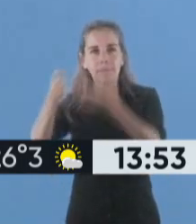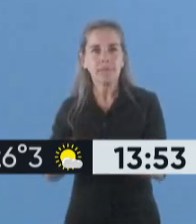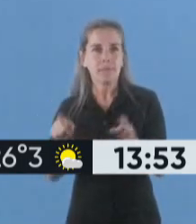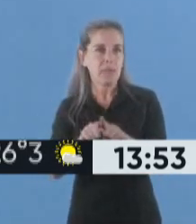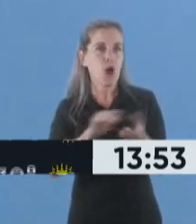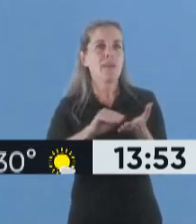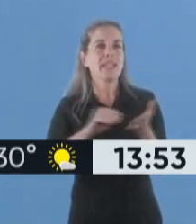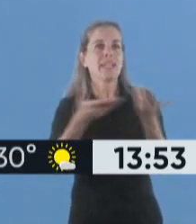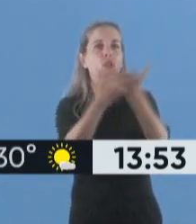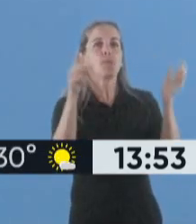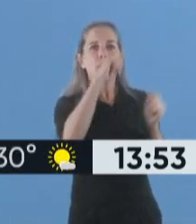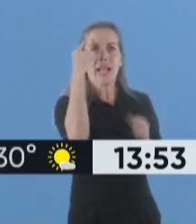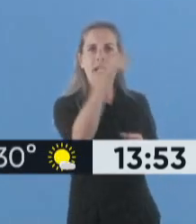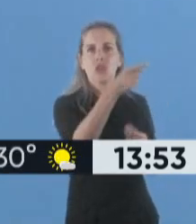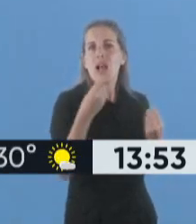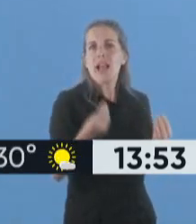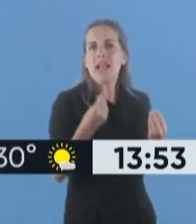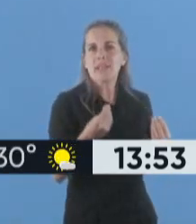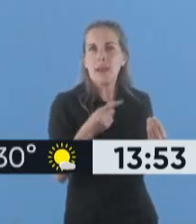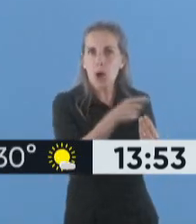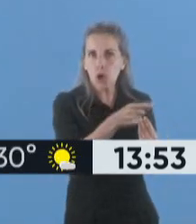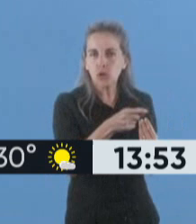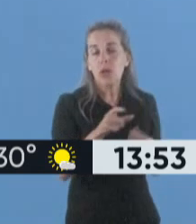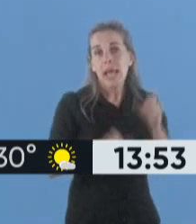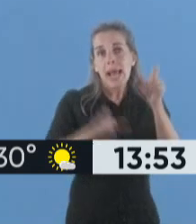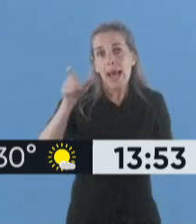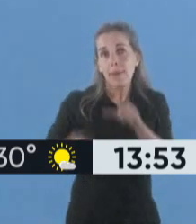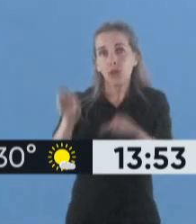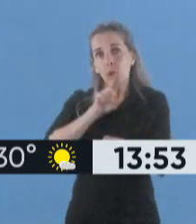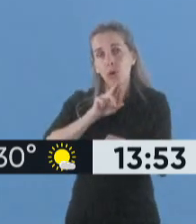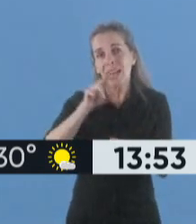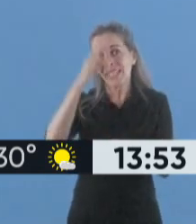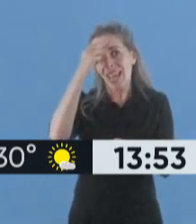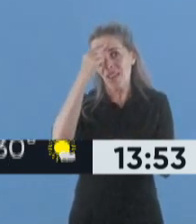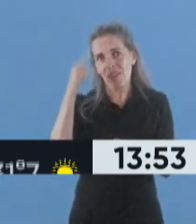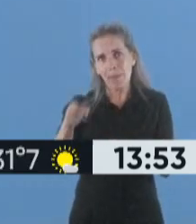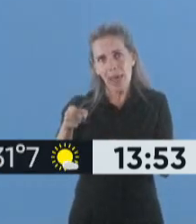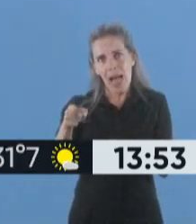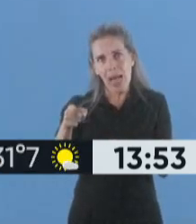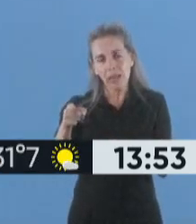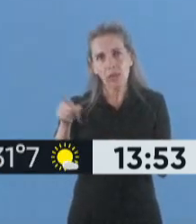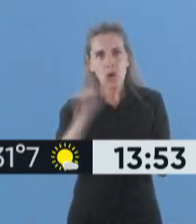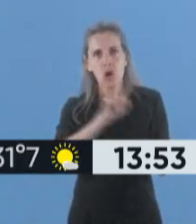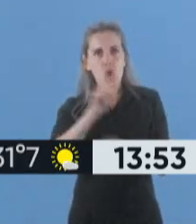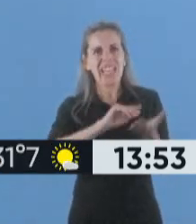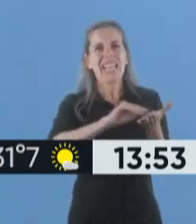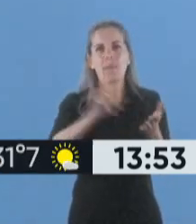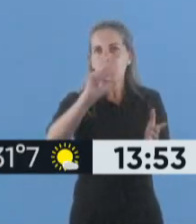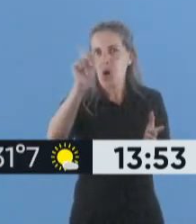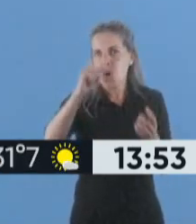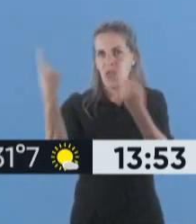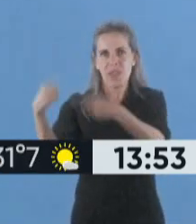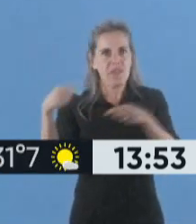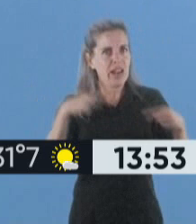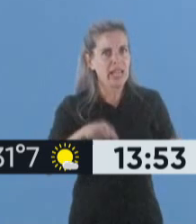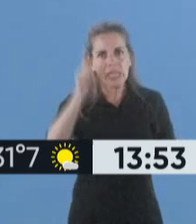Pública Nacional, las enfermeras sean personal especializado, no son personal administrativo,